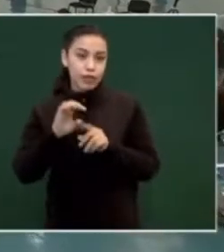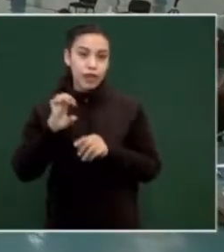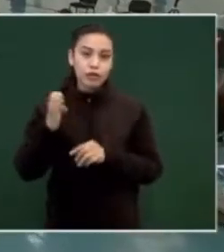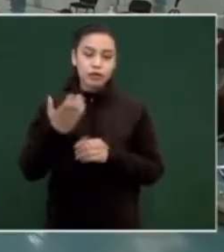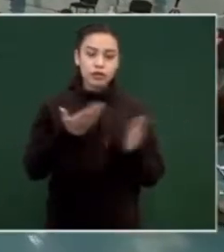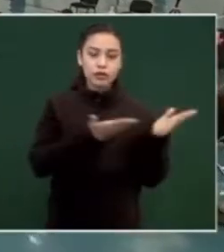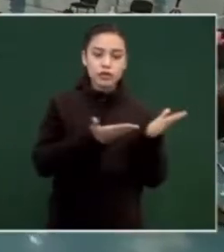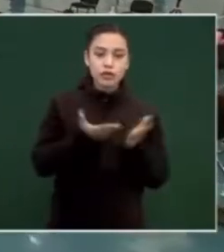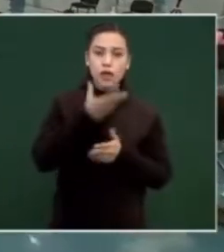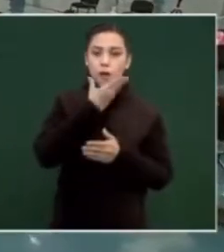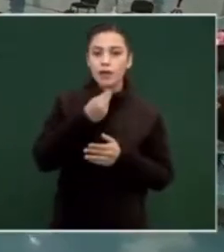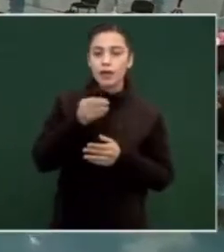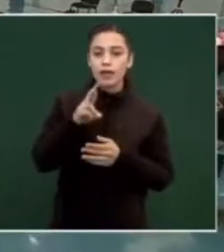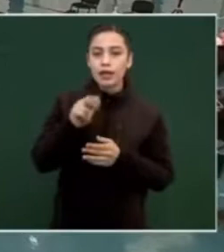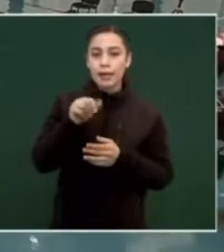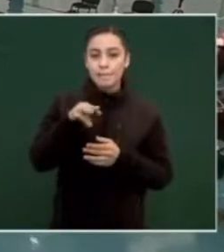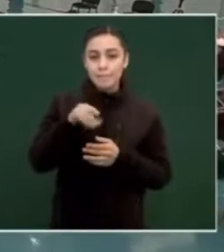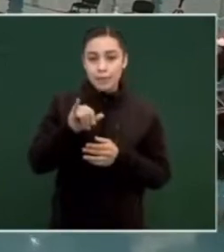modelo